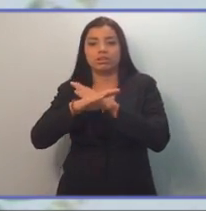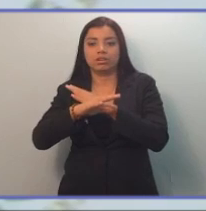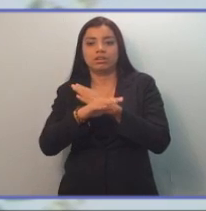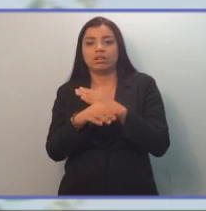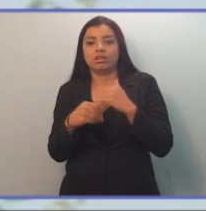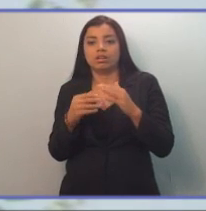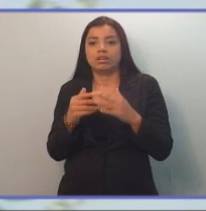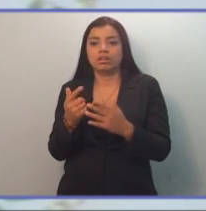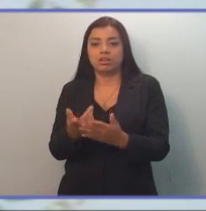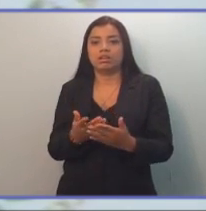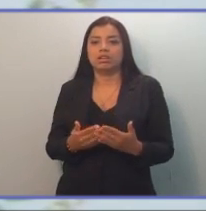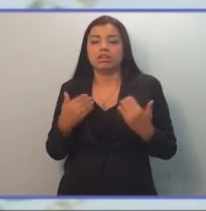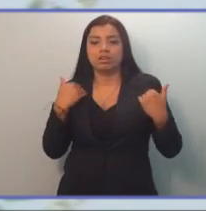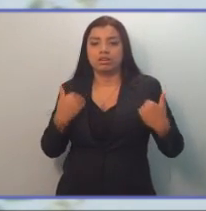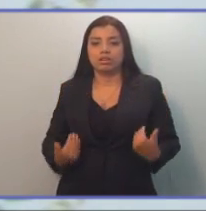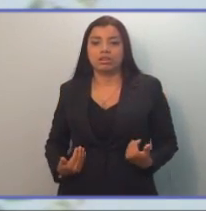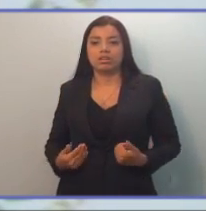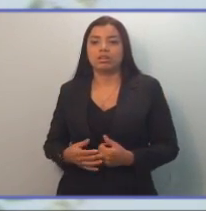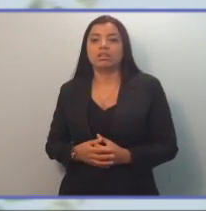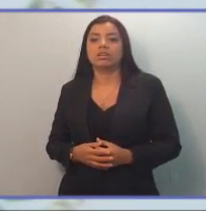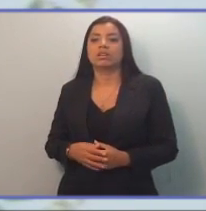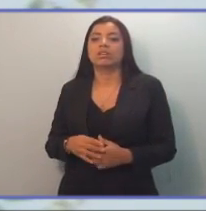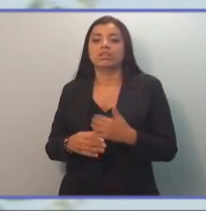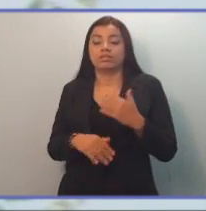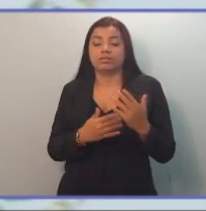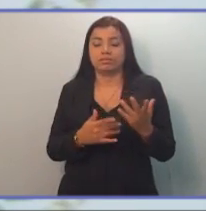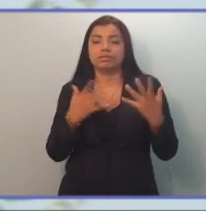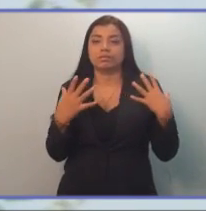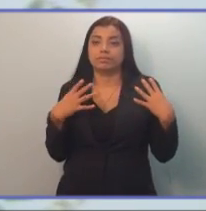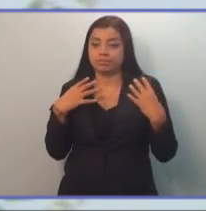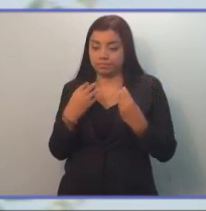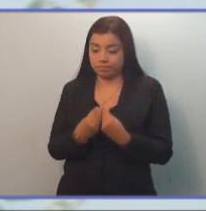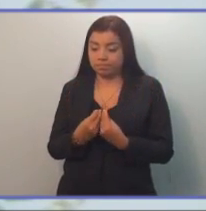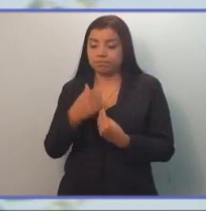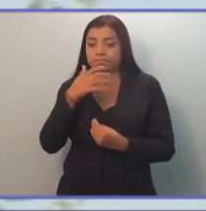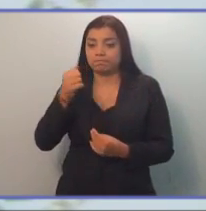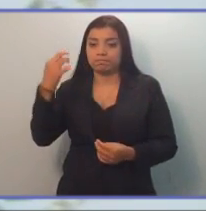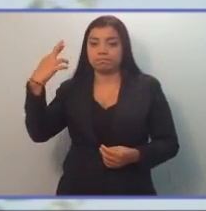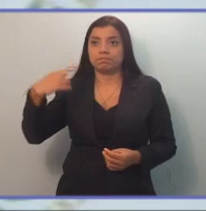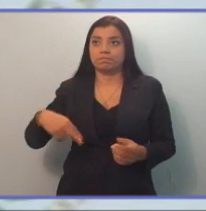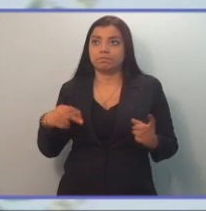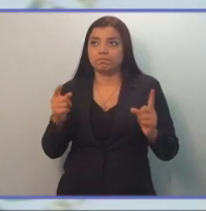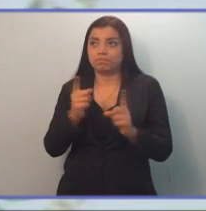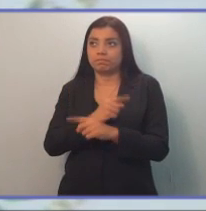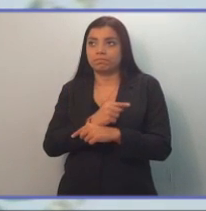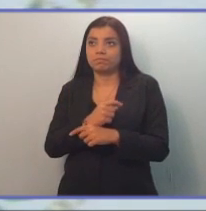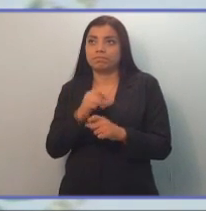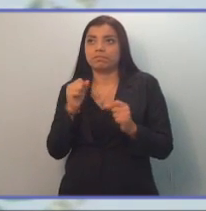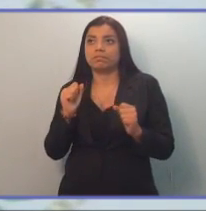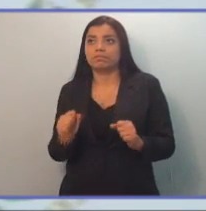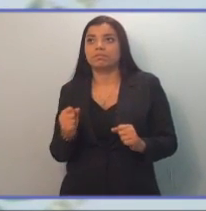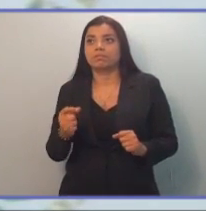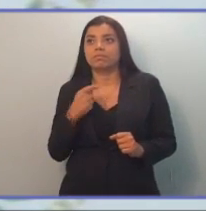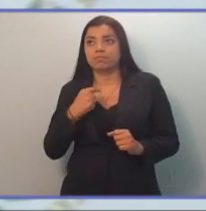otros derechos que con el devenir de la sociedad, la realidad cambiante, se pueden